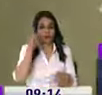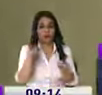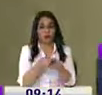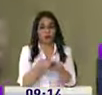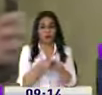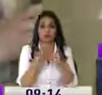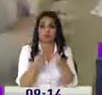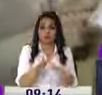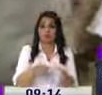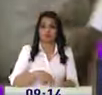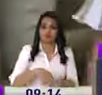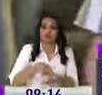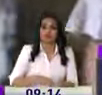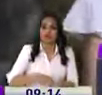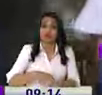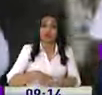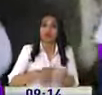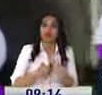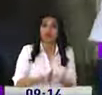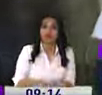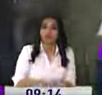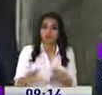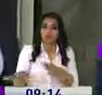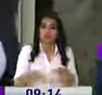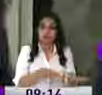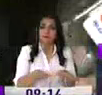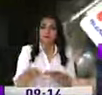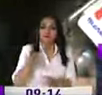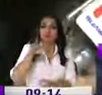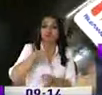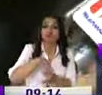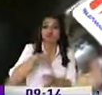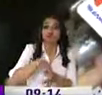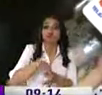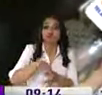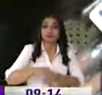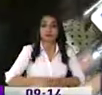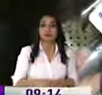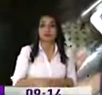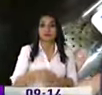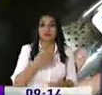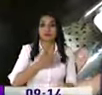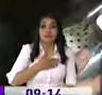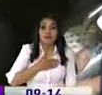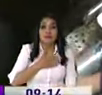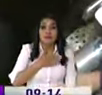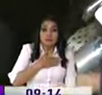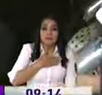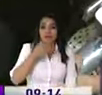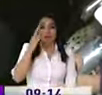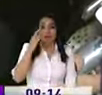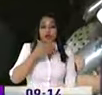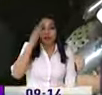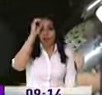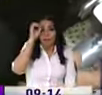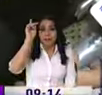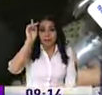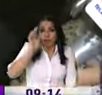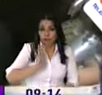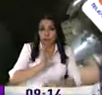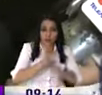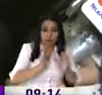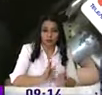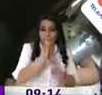ya han dado su posición en torno a cómo actuarán en la consulta popular. Para mi punto de vista y mi forma de coherencia ante el pueblo ecuatoriano es que